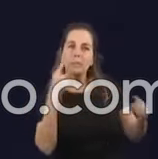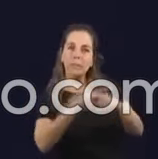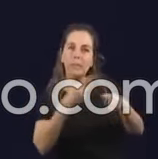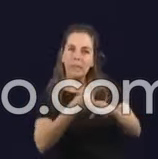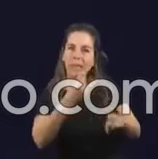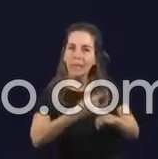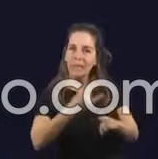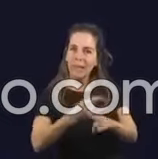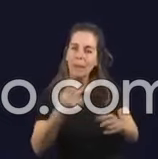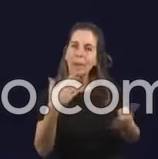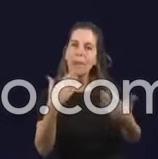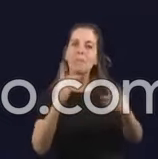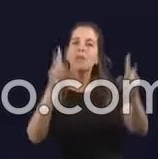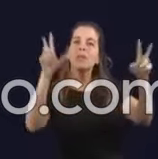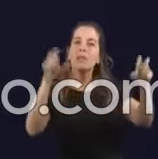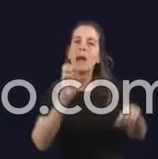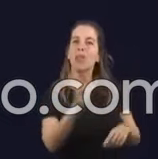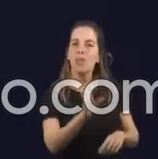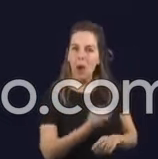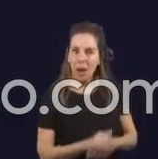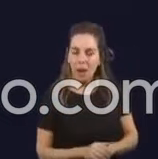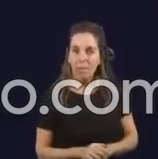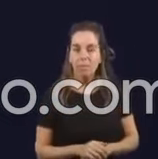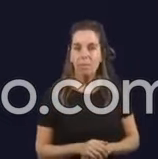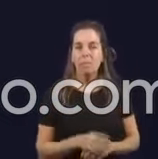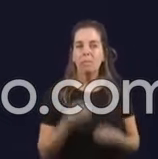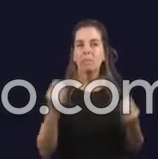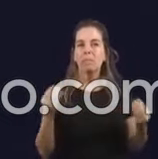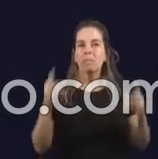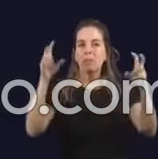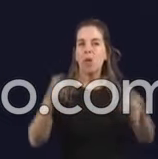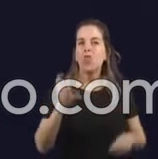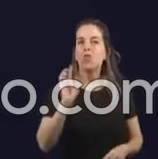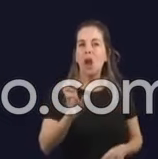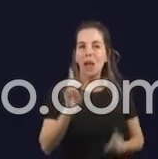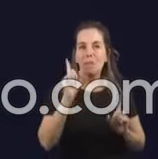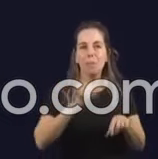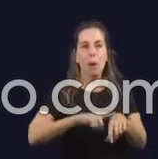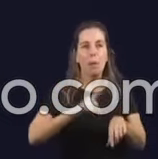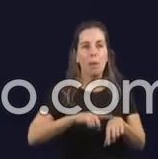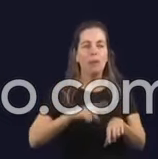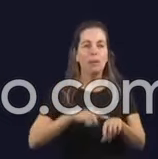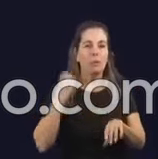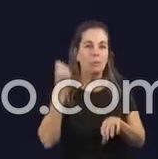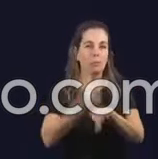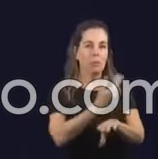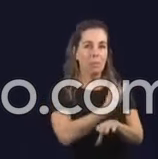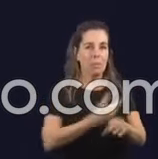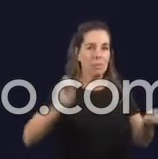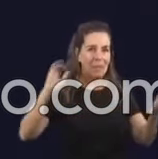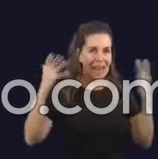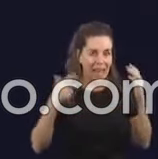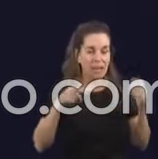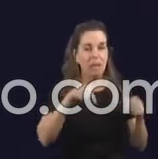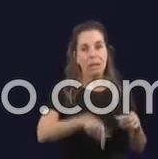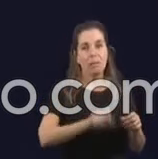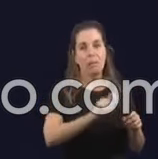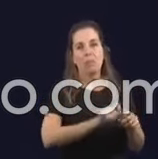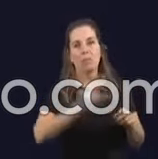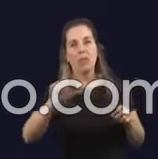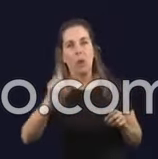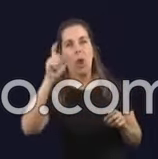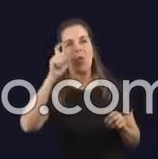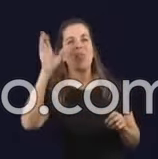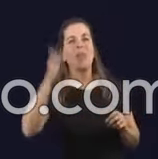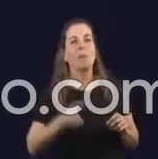eh A ver el dólar desde que el asumimos el gobierno aumentó un 10%